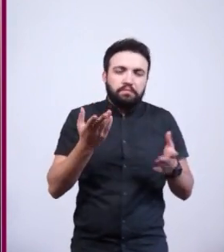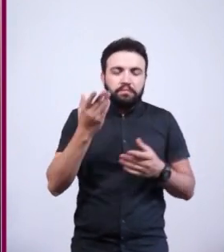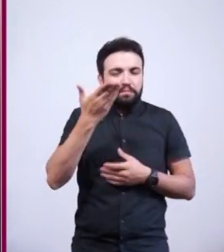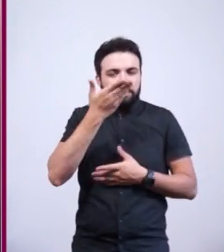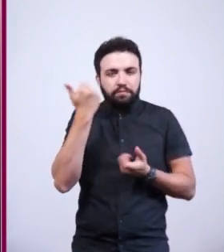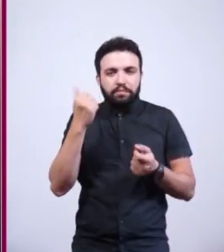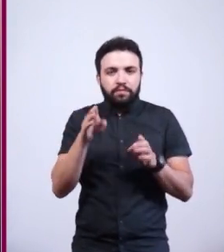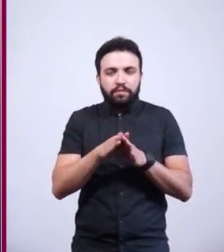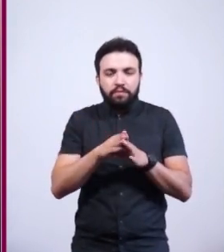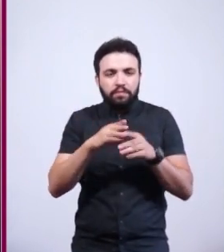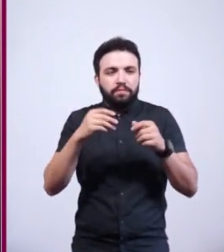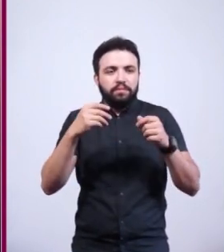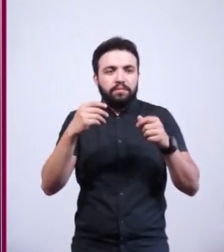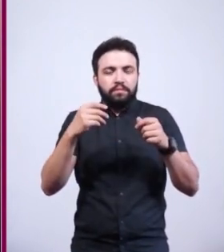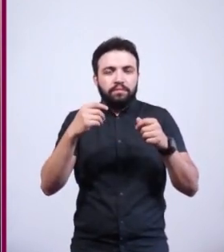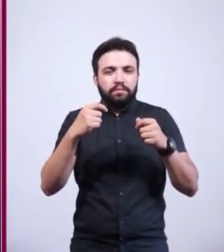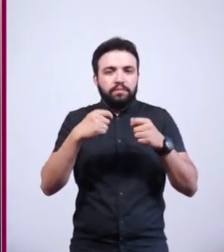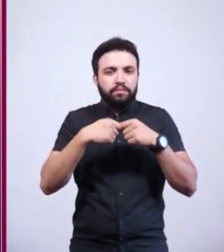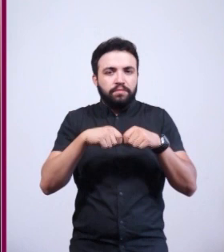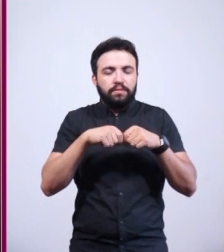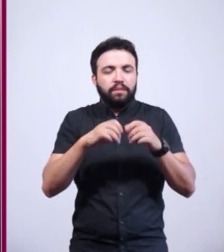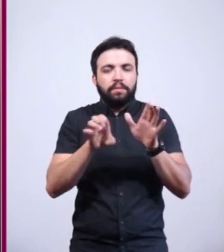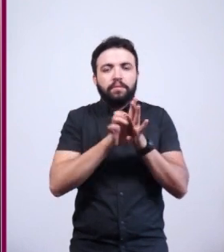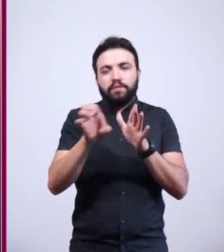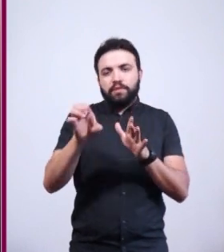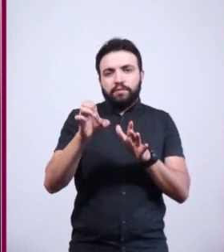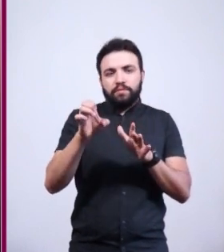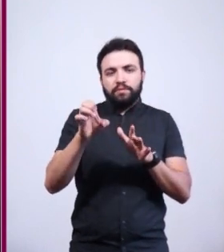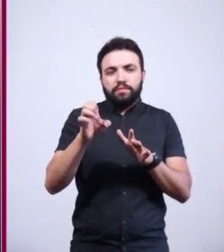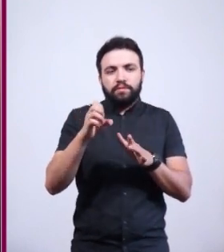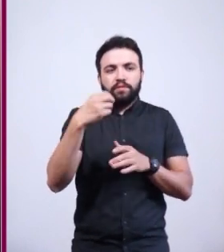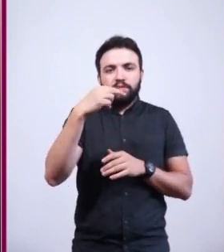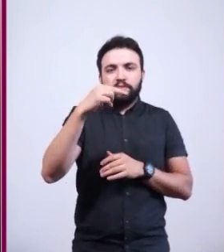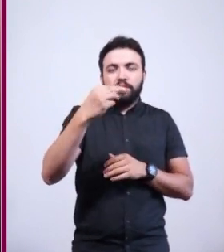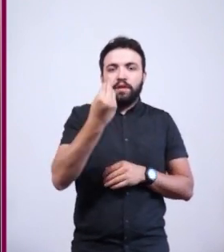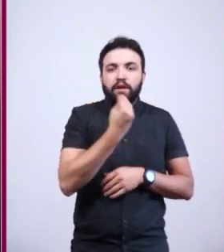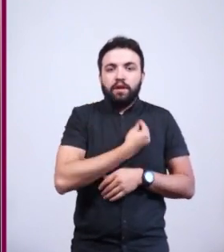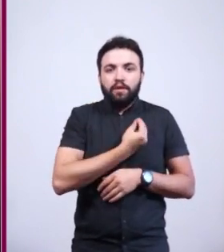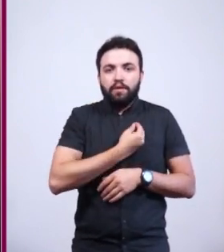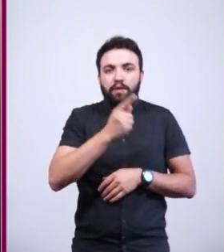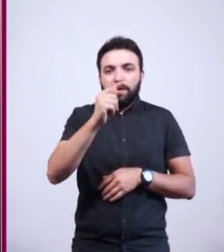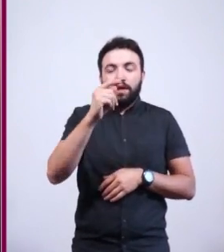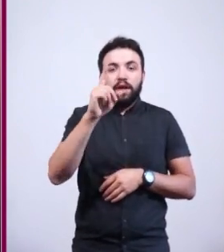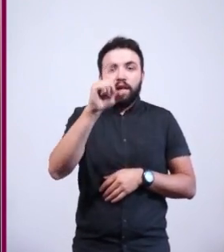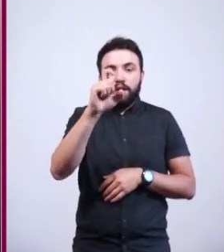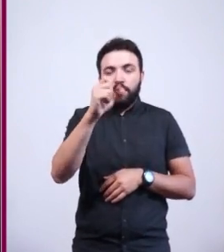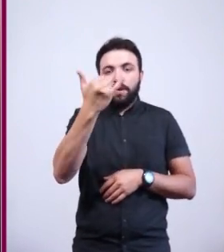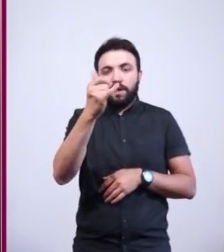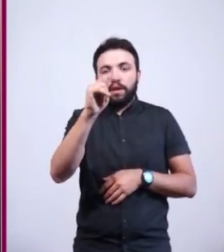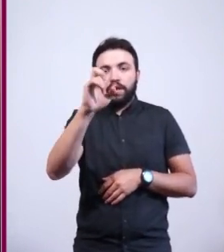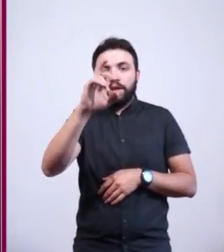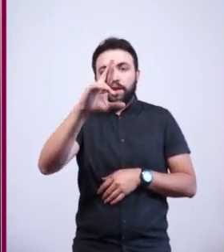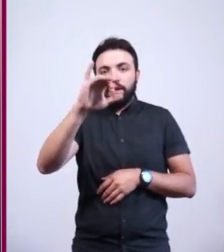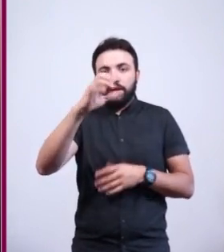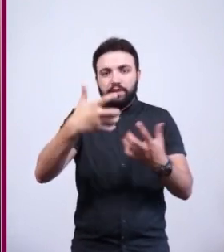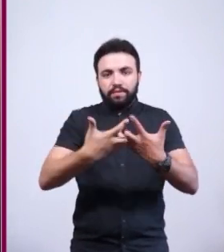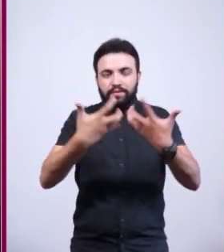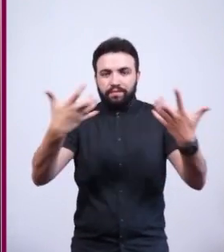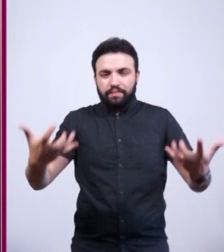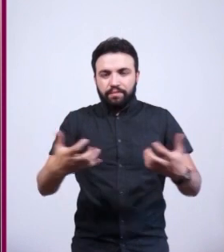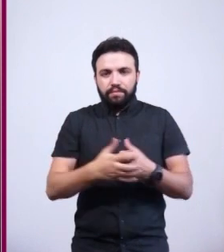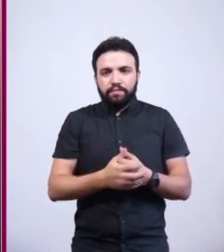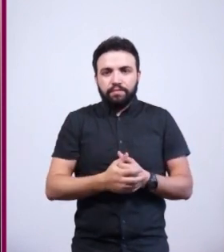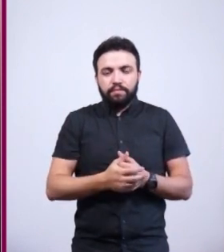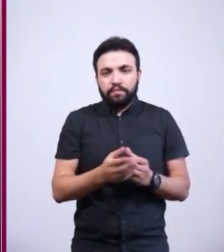interesan. Voy a poner el ejemplo de una pieza que se llama Agua, Tela y Territorio, que habla sobre una fábrica textil en la